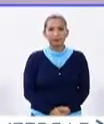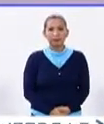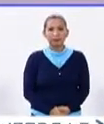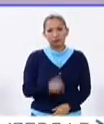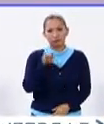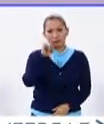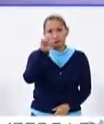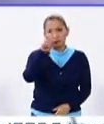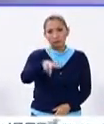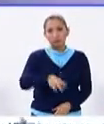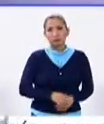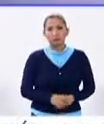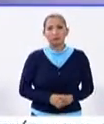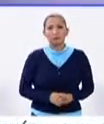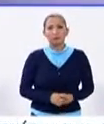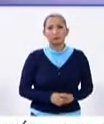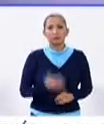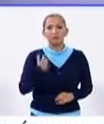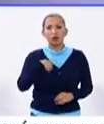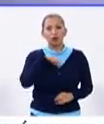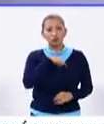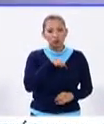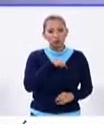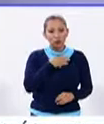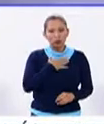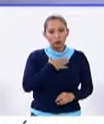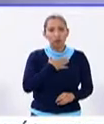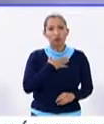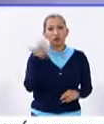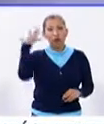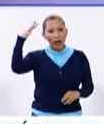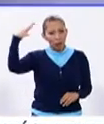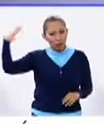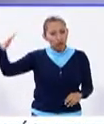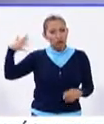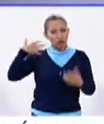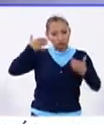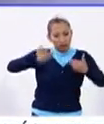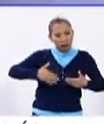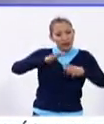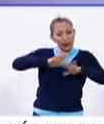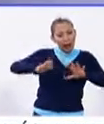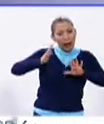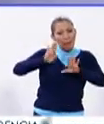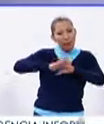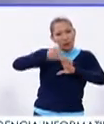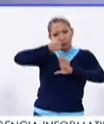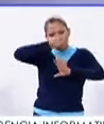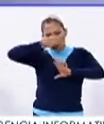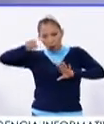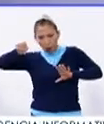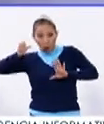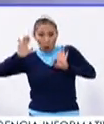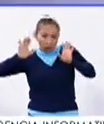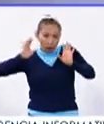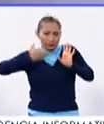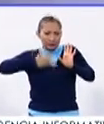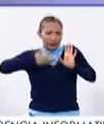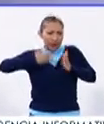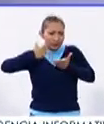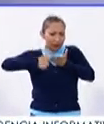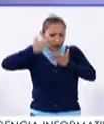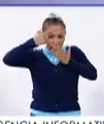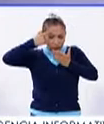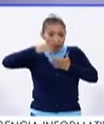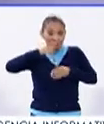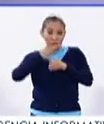Por supuesto, nosotros como adultos, como entes ya más estructurados, tenemos